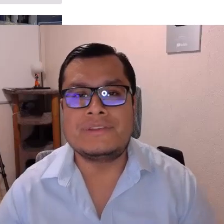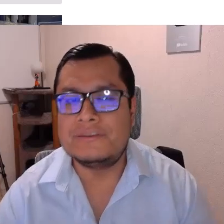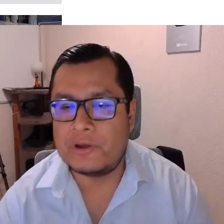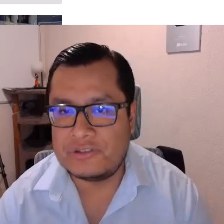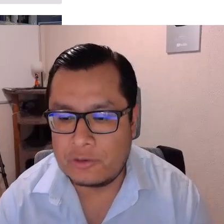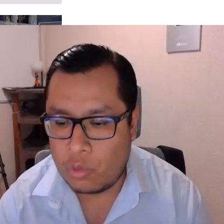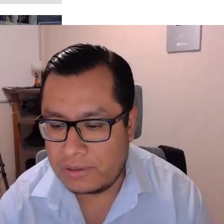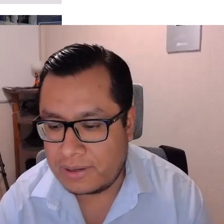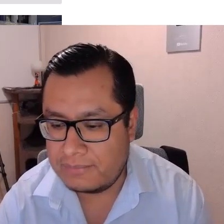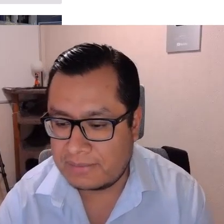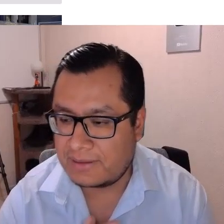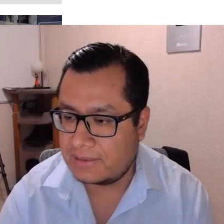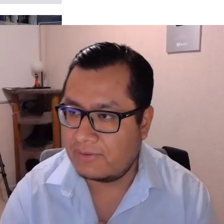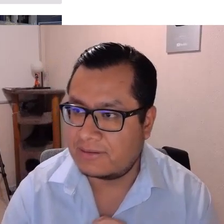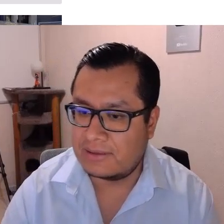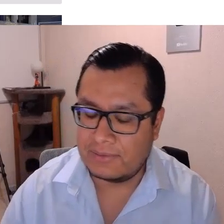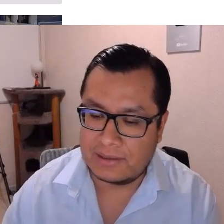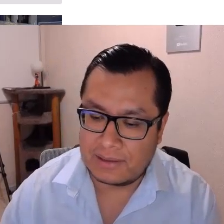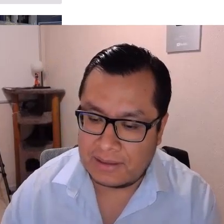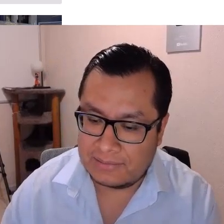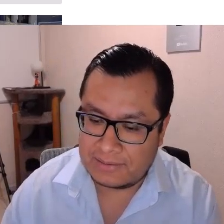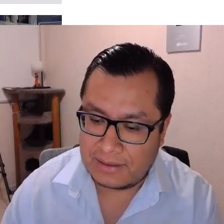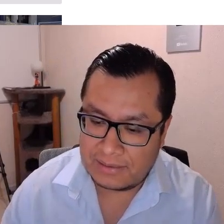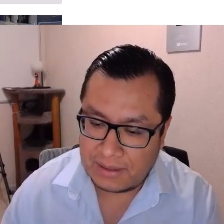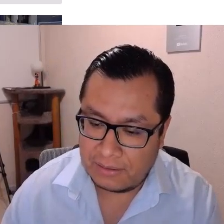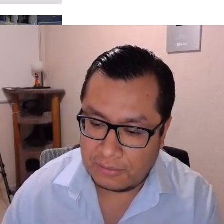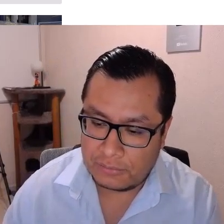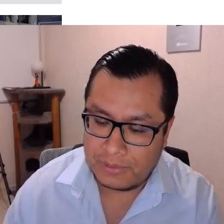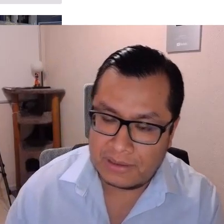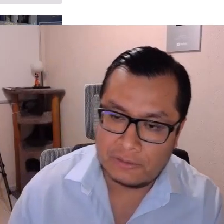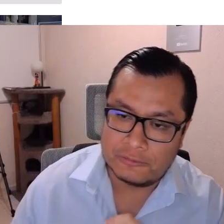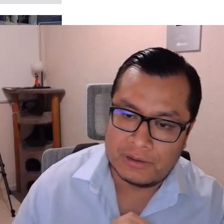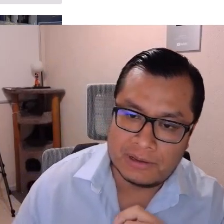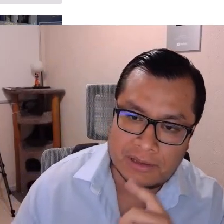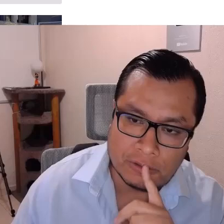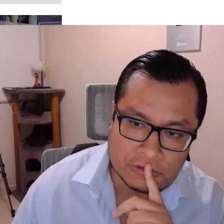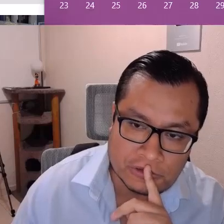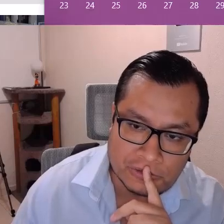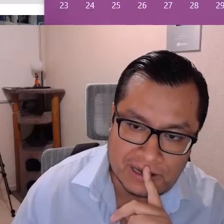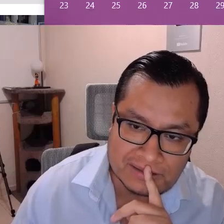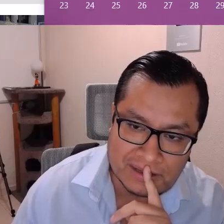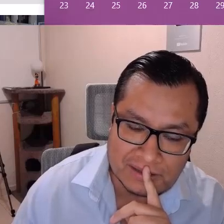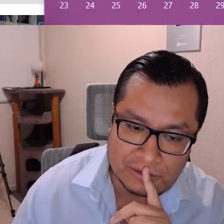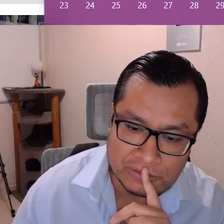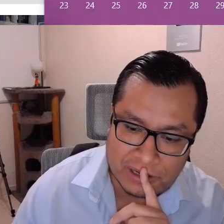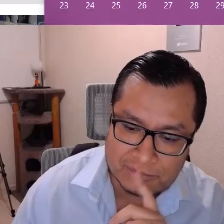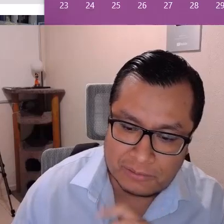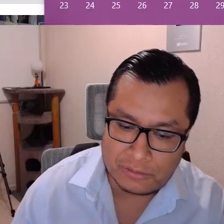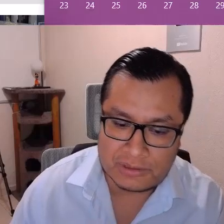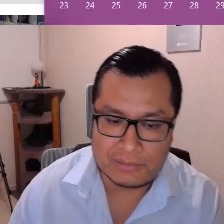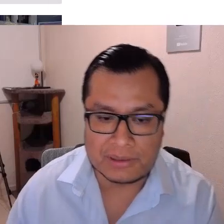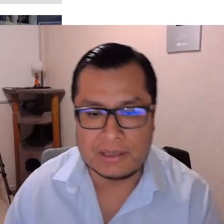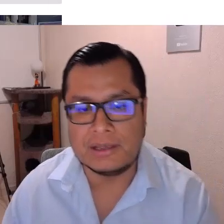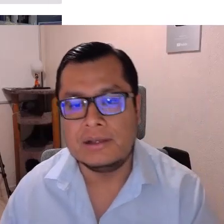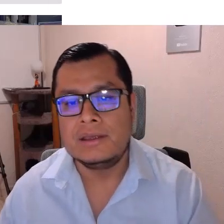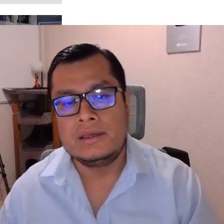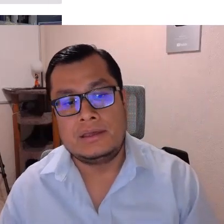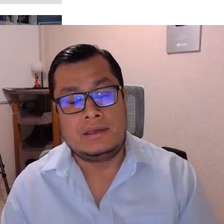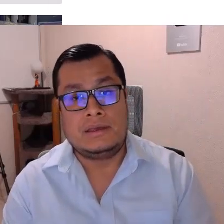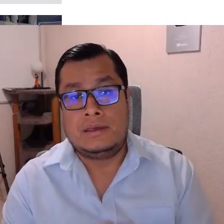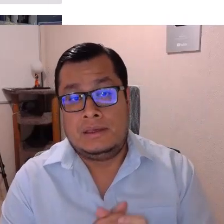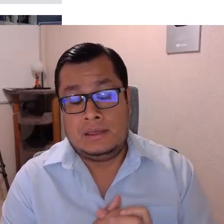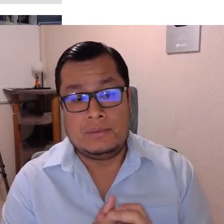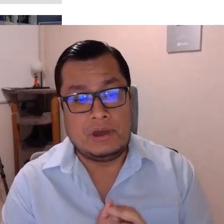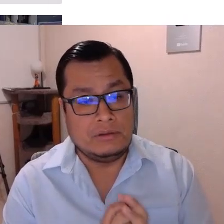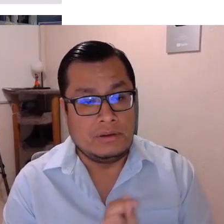Hola cómo están Espero se encuentren bastante bastante bien 15 de octubre del 2022 son las siete con tres minutos de la mañana